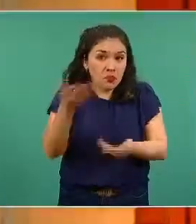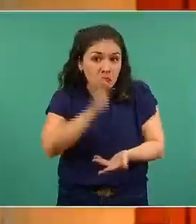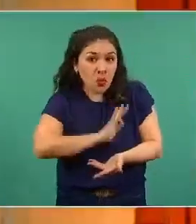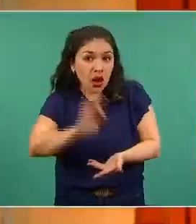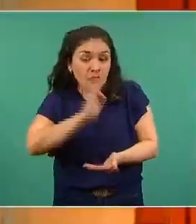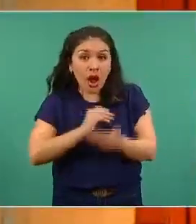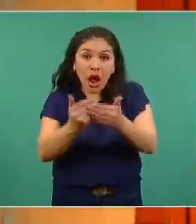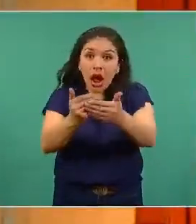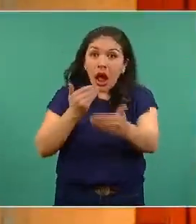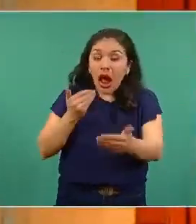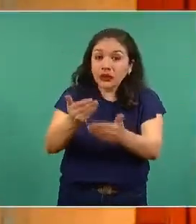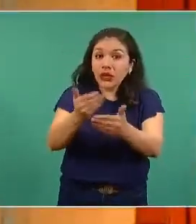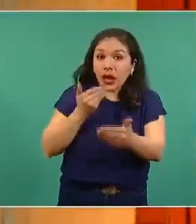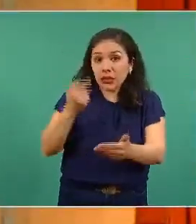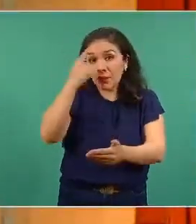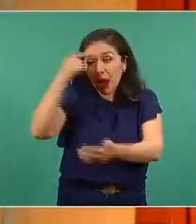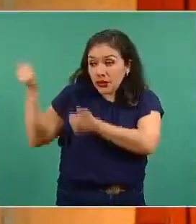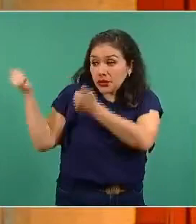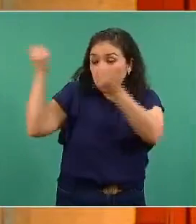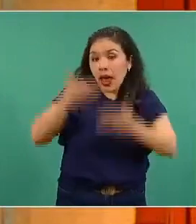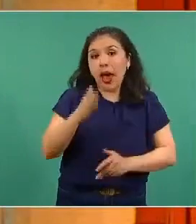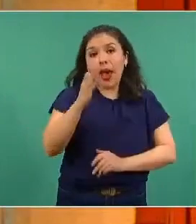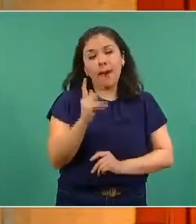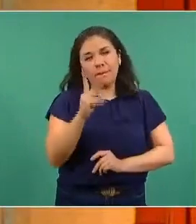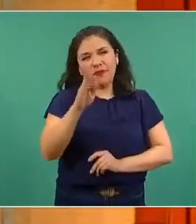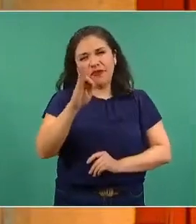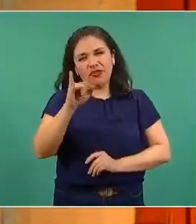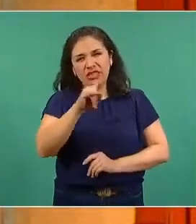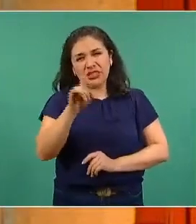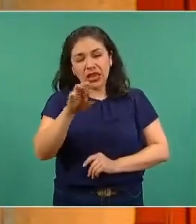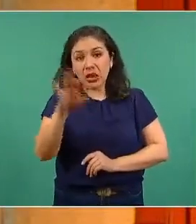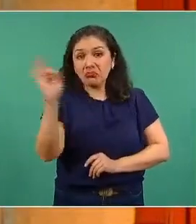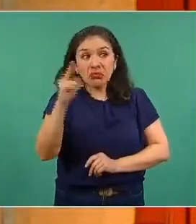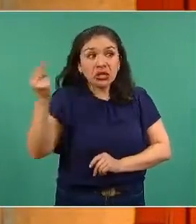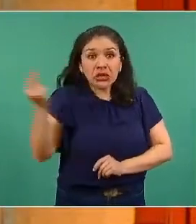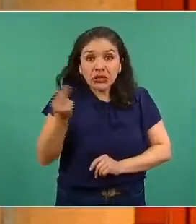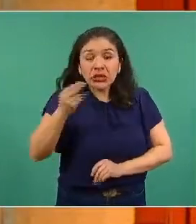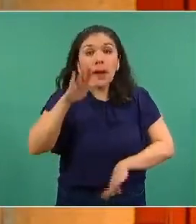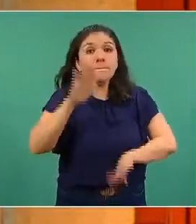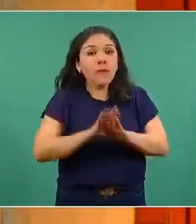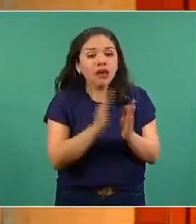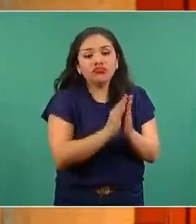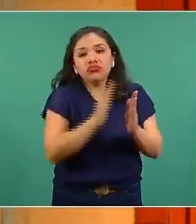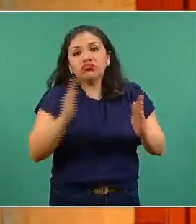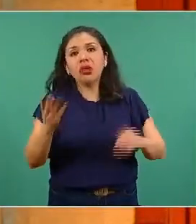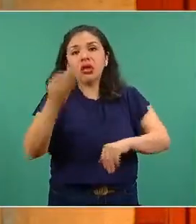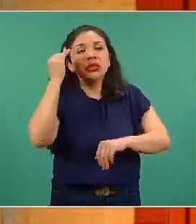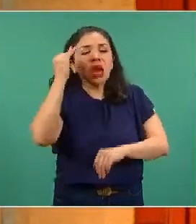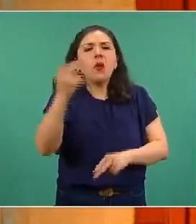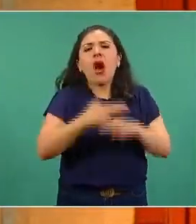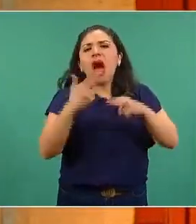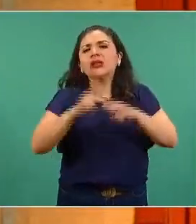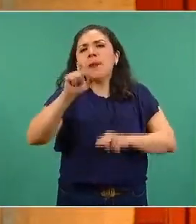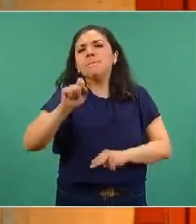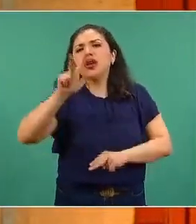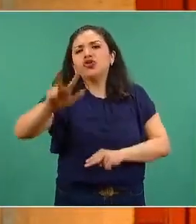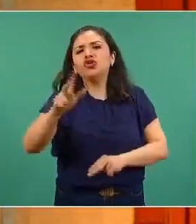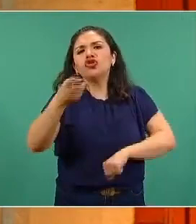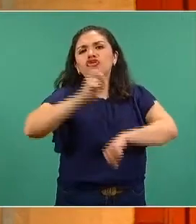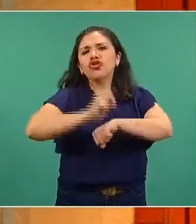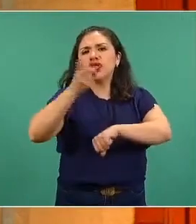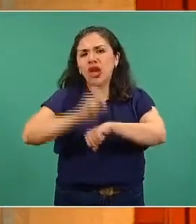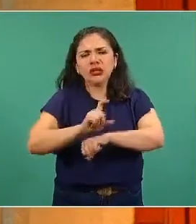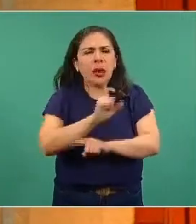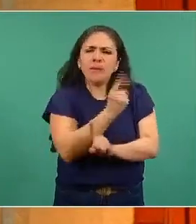una anticipación del envío de Pfizer, si fuera necesario espaciar quizás hasta los 28 días, en vez de